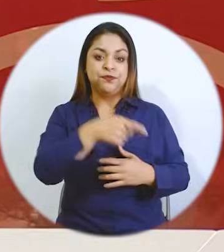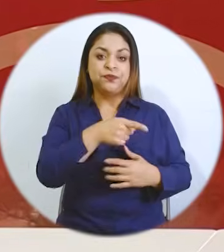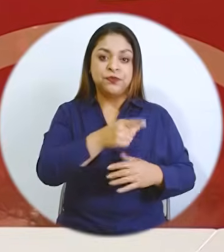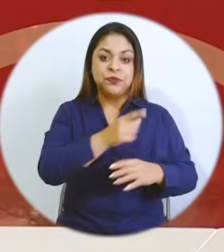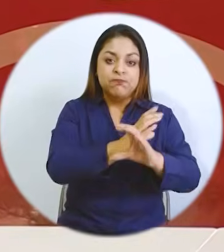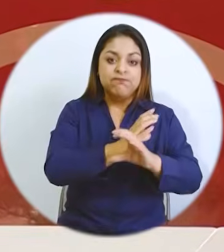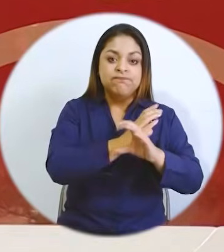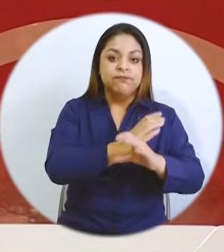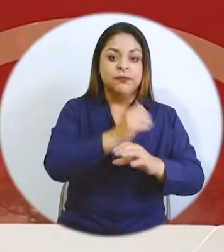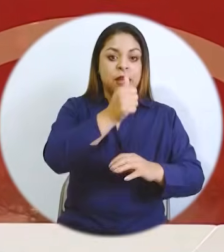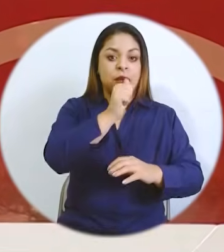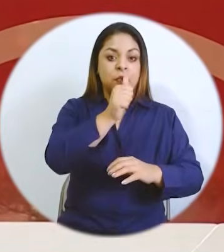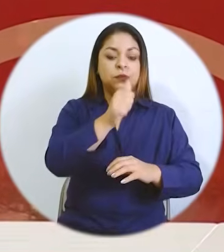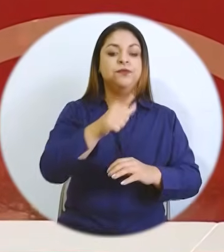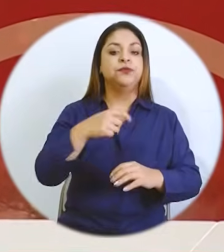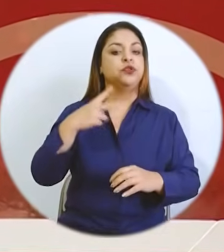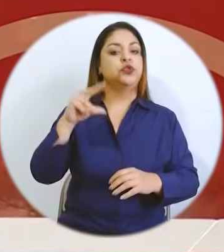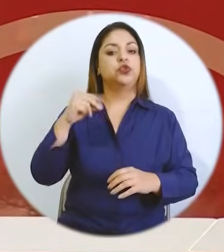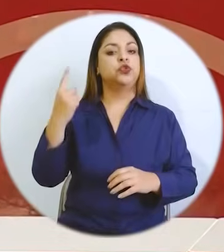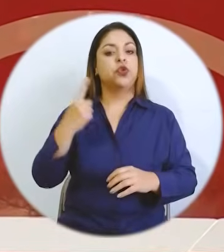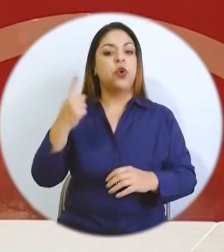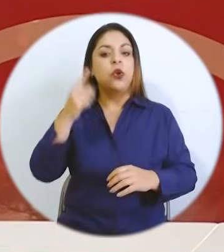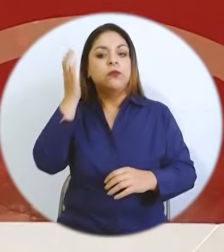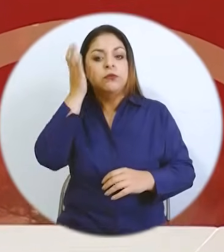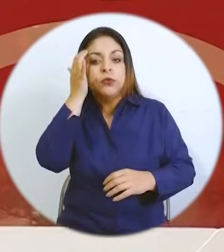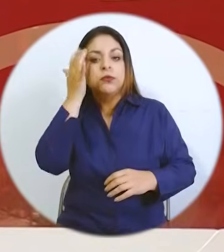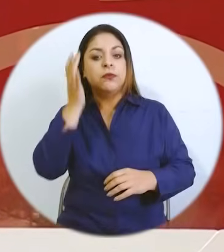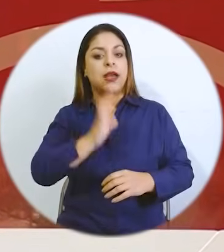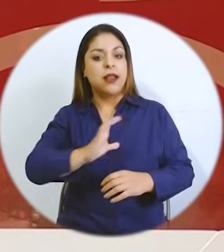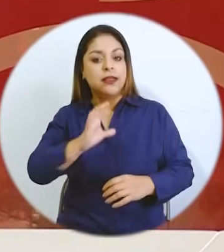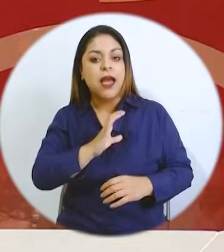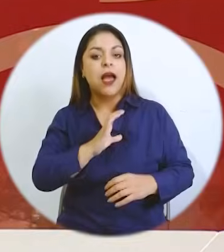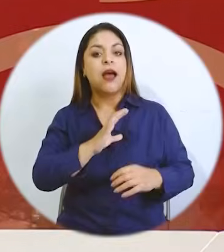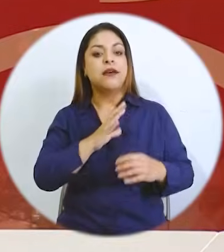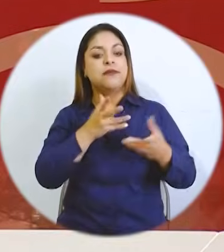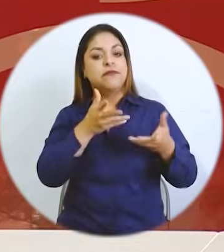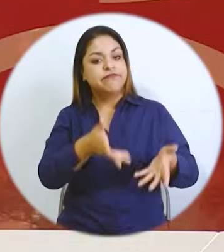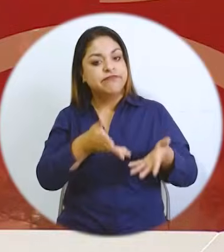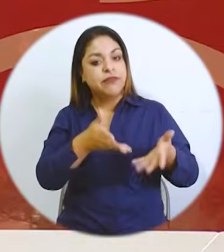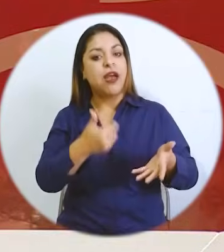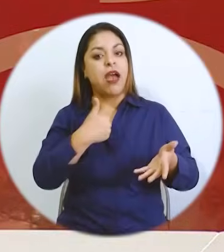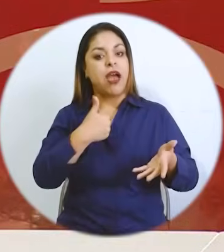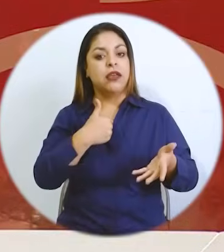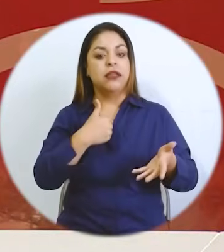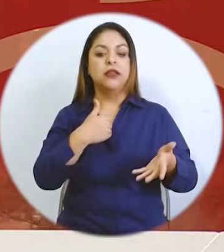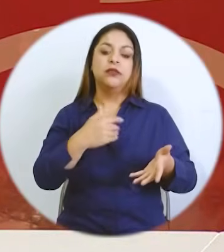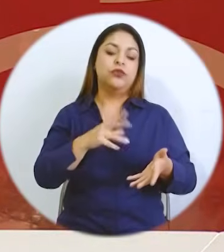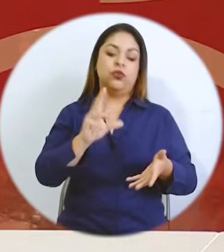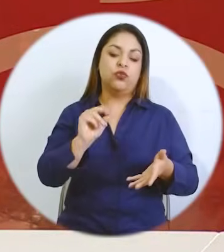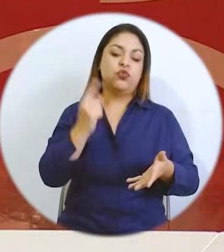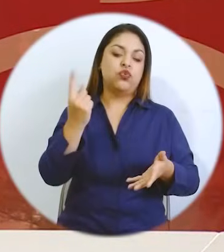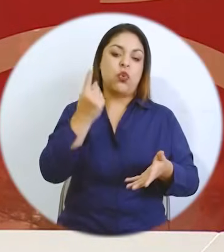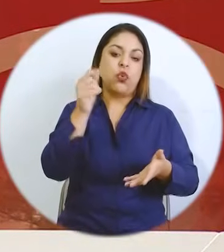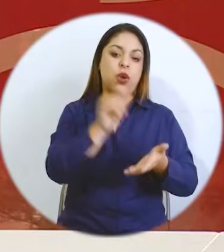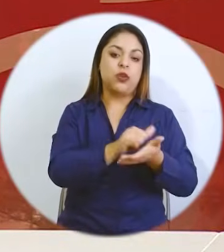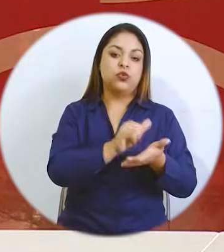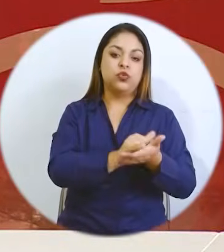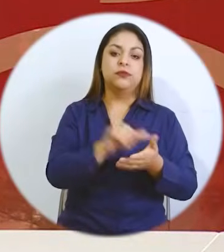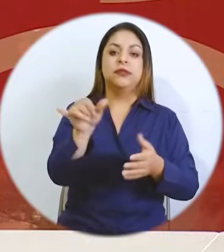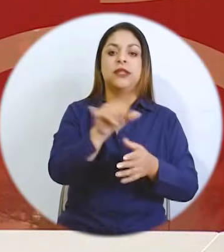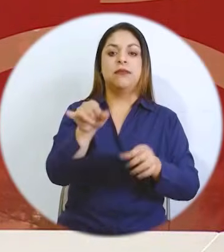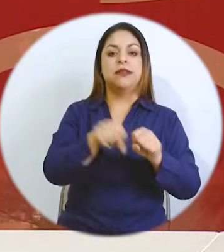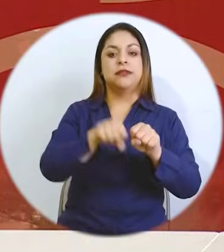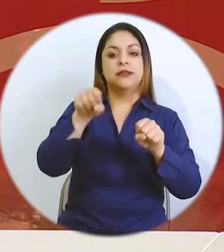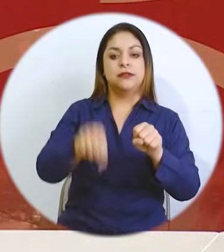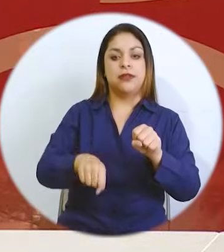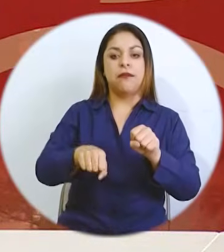individualmente solo por calidad, en un muestreo puntual, solo por continuidad, y entender ya el sistema como una cadena que, como mencionaba Cinia, va desde la fuente,